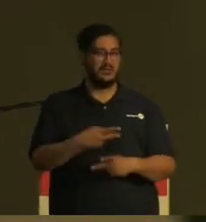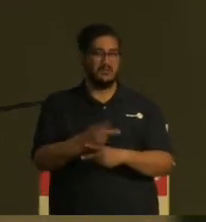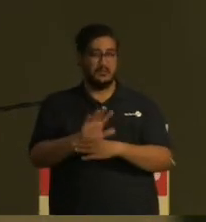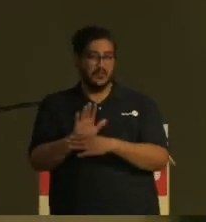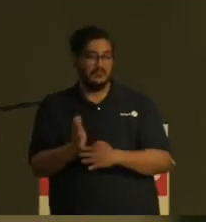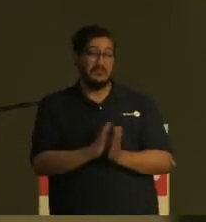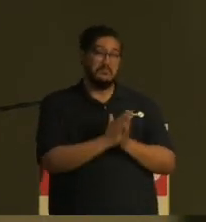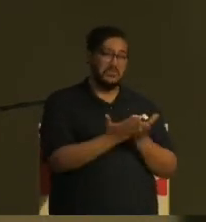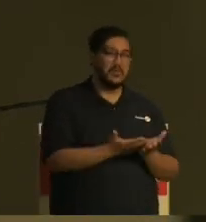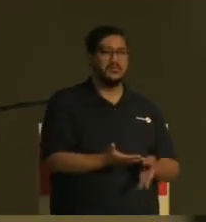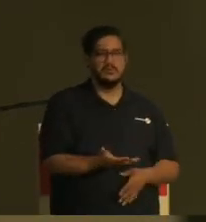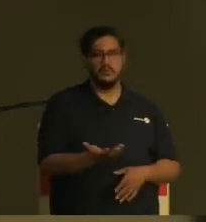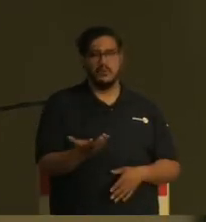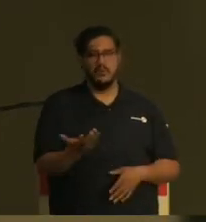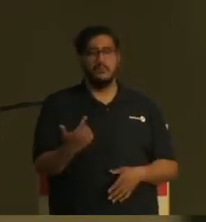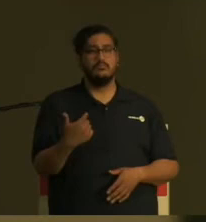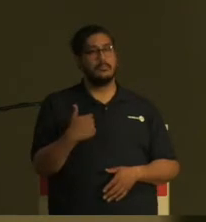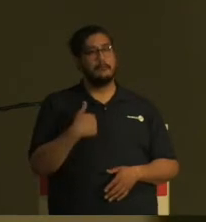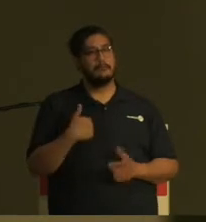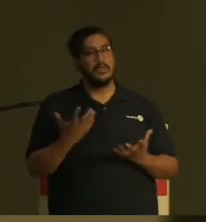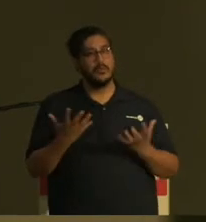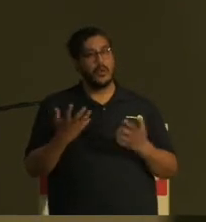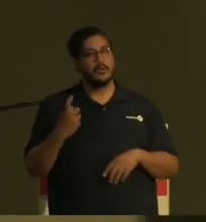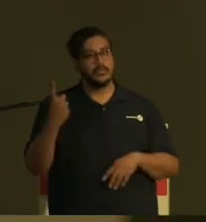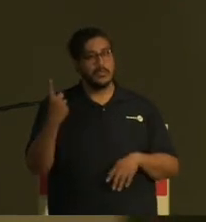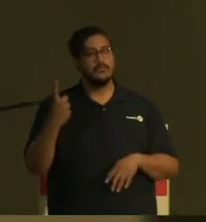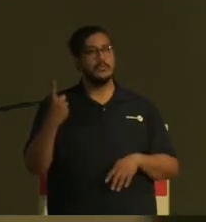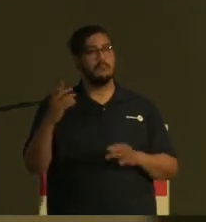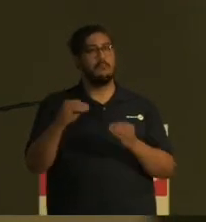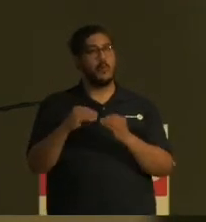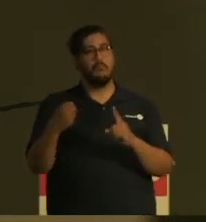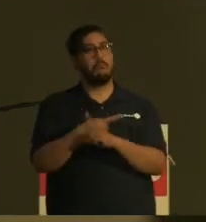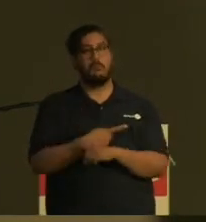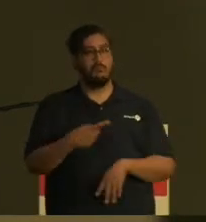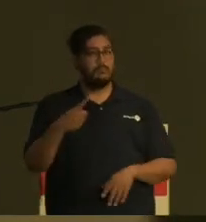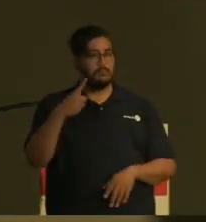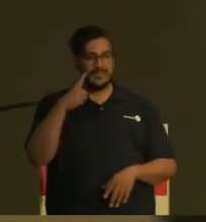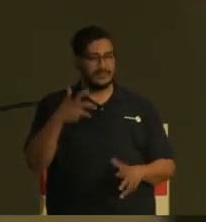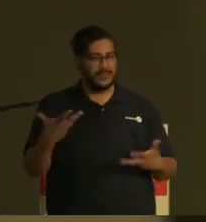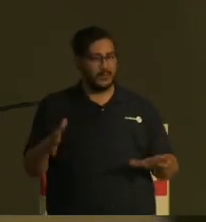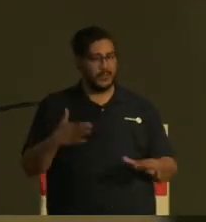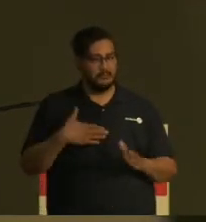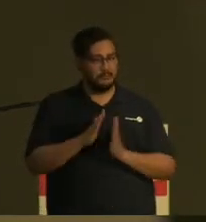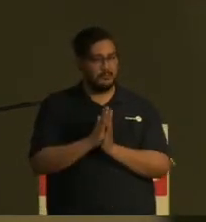¿no? Que eran de esquemas, ¿no? Y yo quería algo más allá, porque no quiero que mis libros,